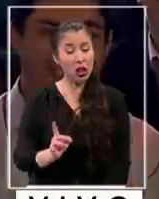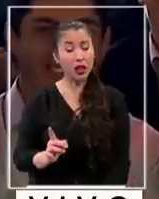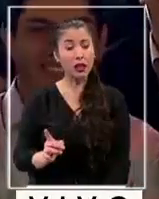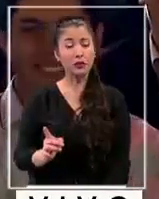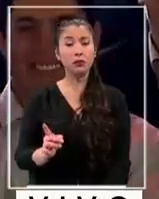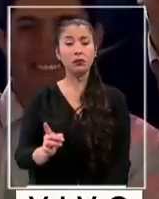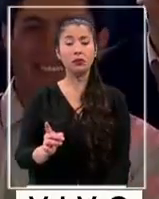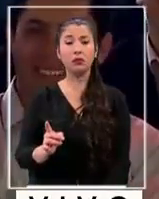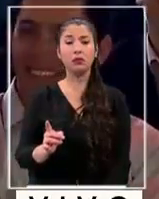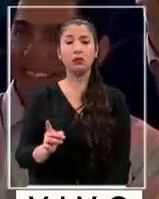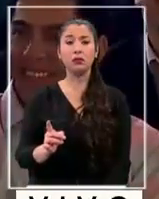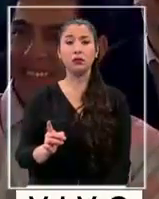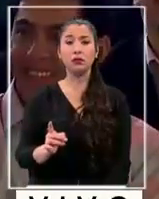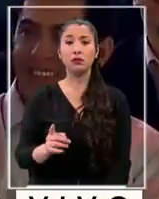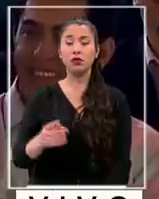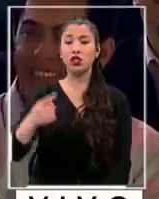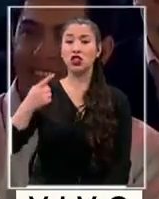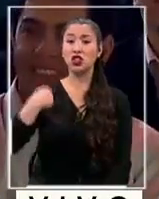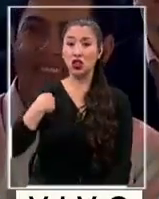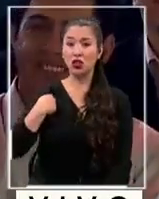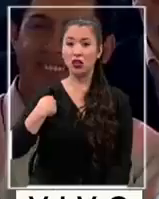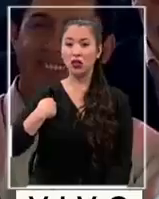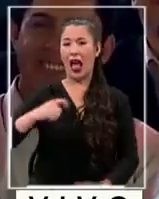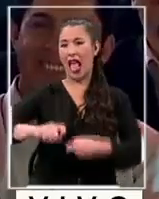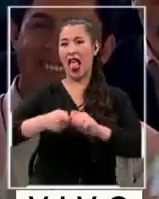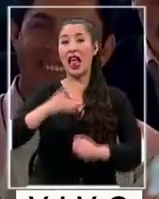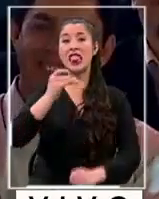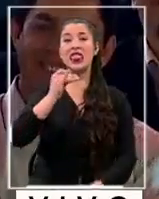Aunque no lo crean, no soy díscolo.